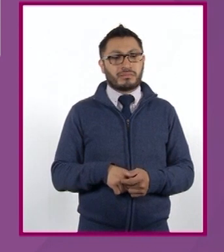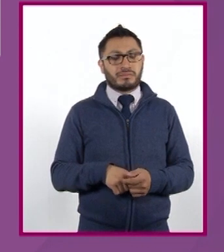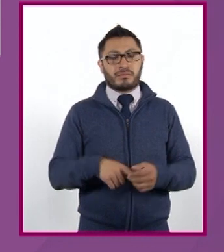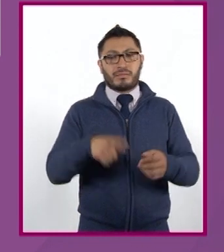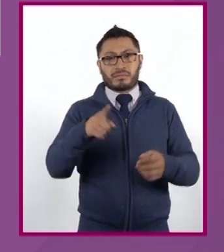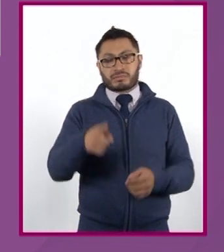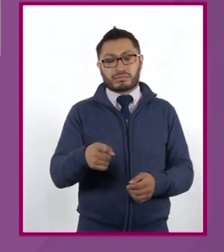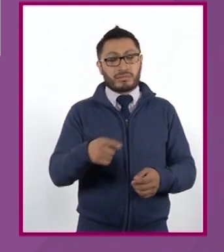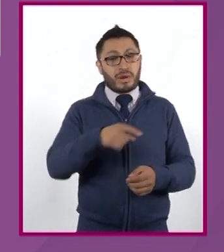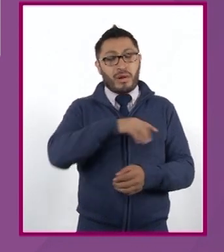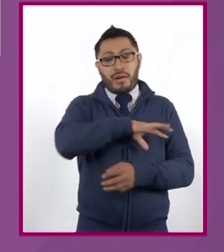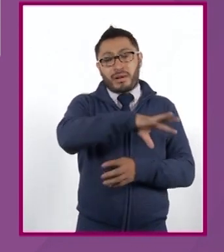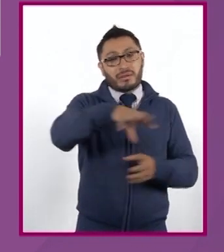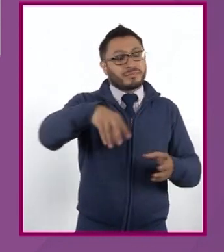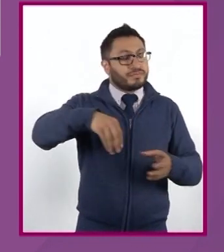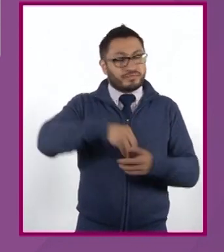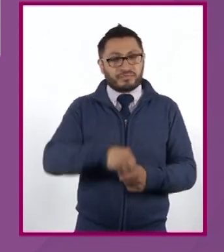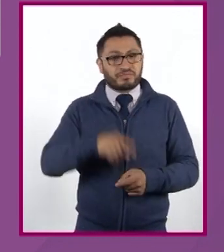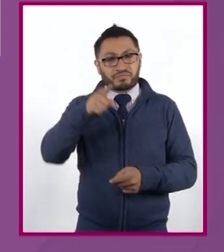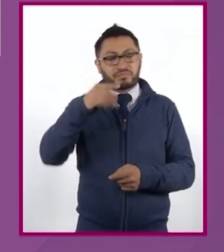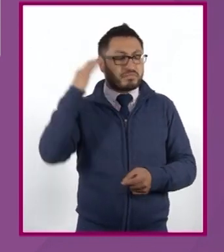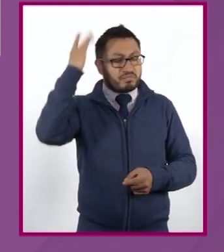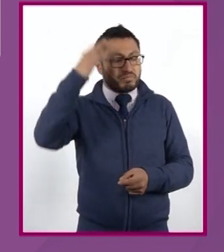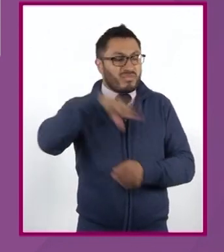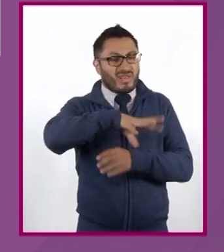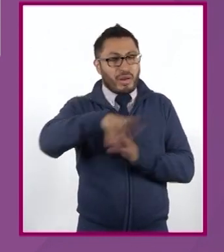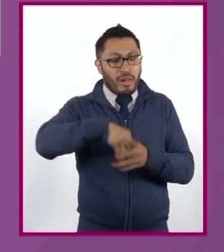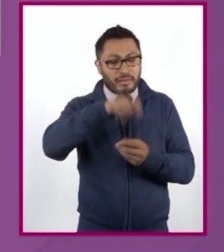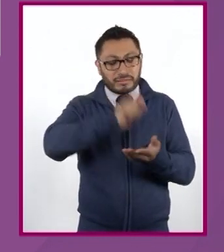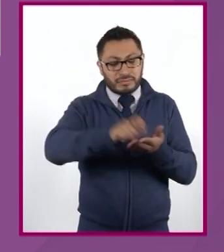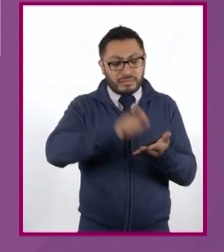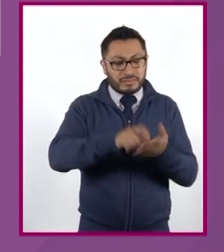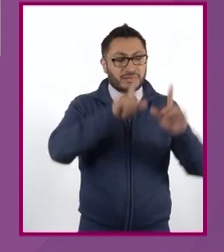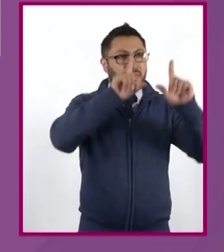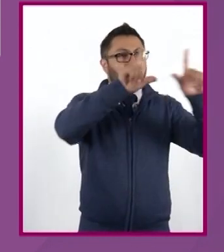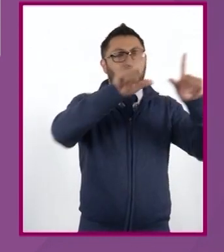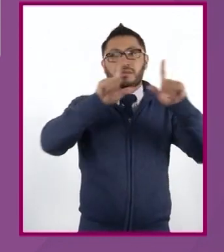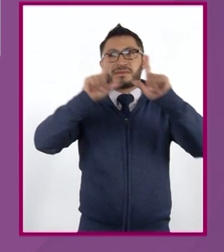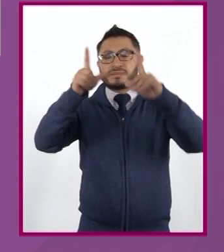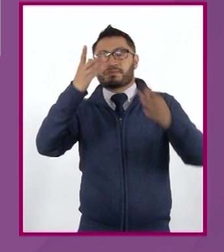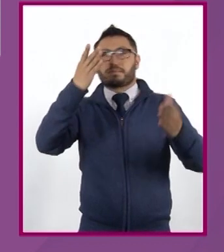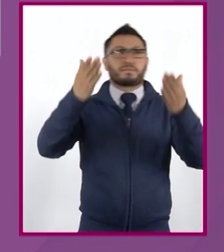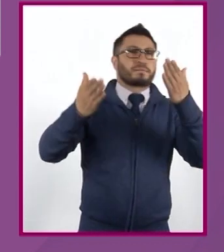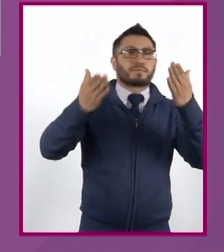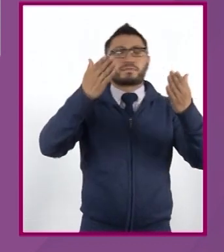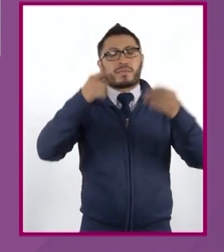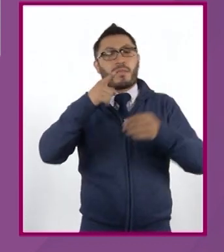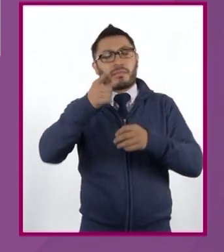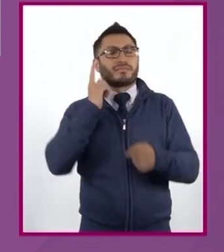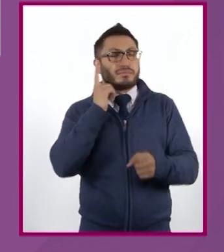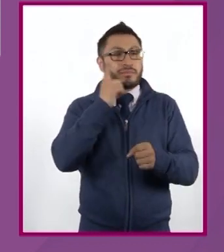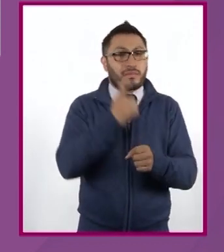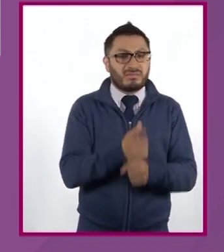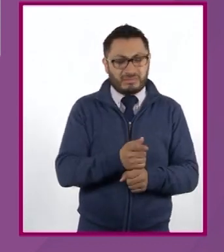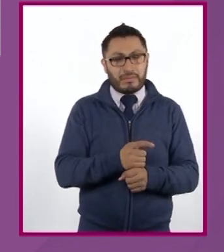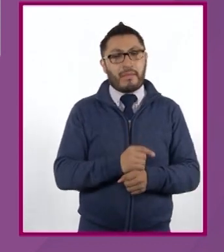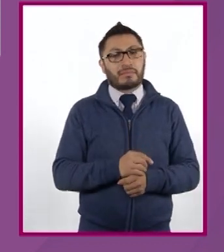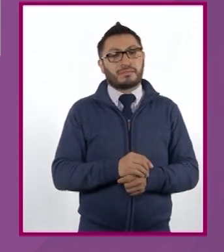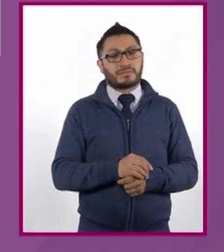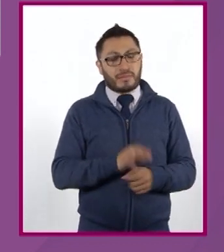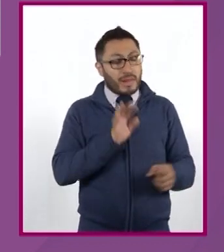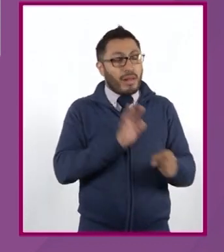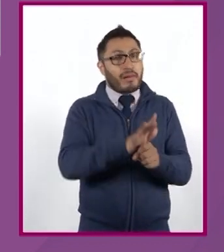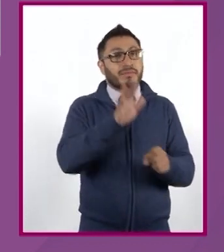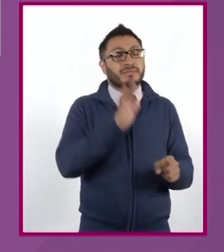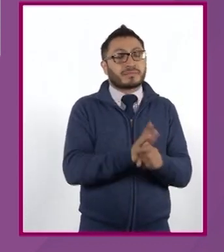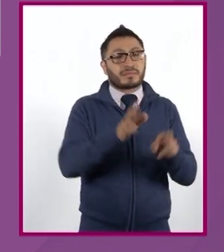Concentren los resultados de su análisis en una tabla comparativa donde puedan apreciar no solo cuáles son